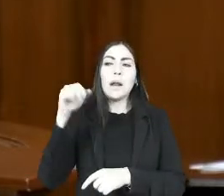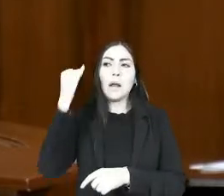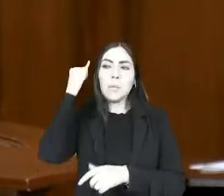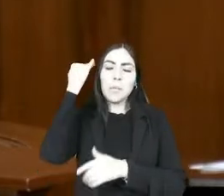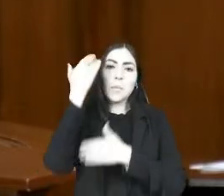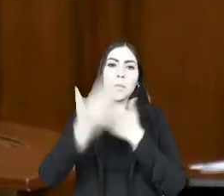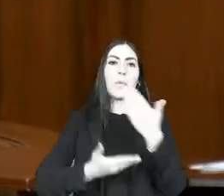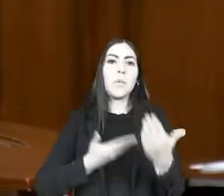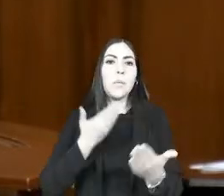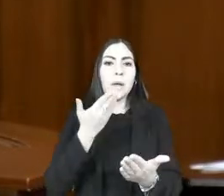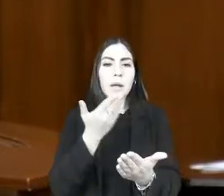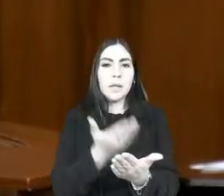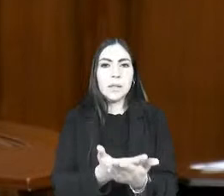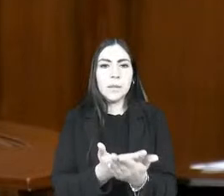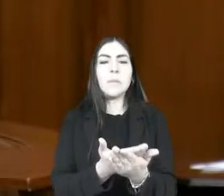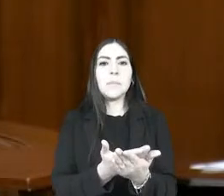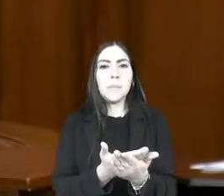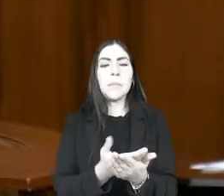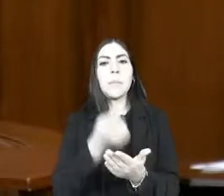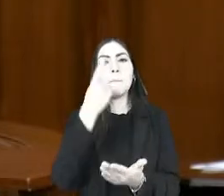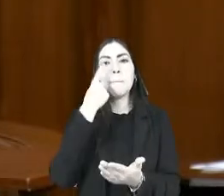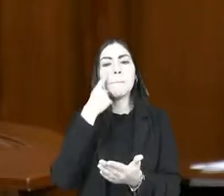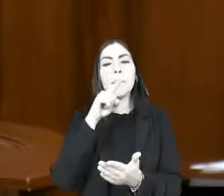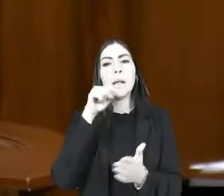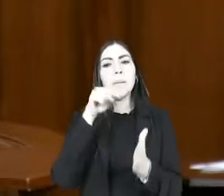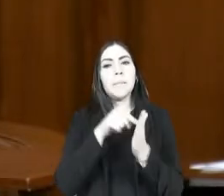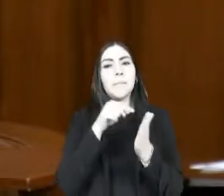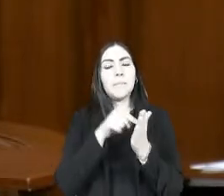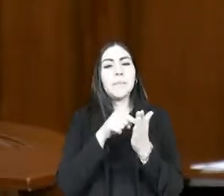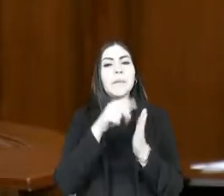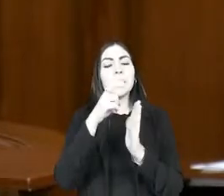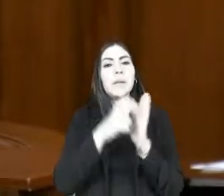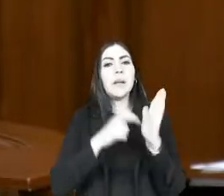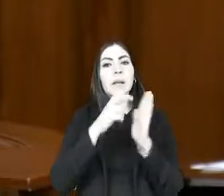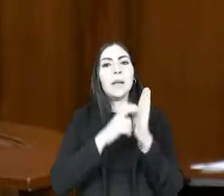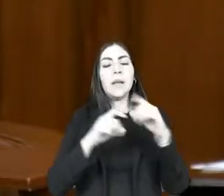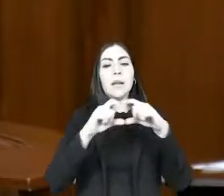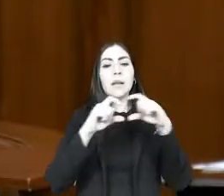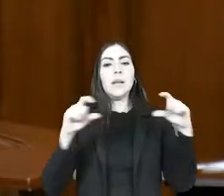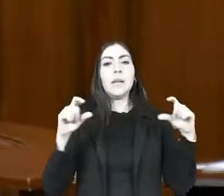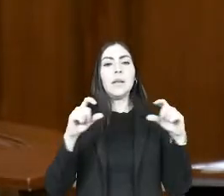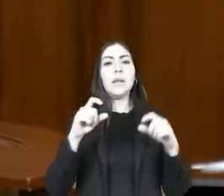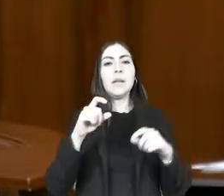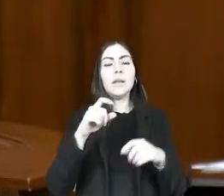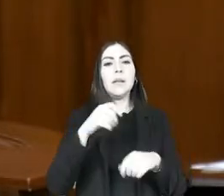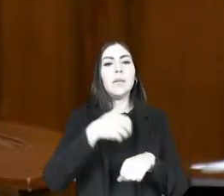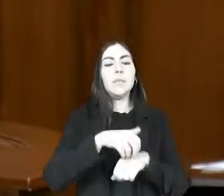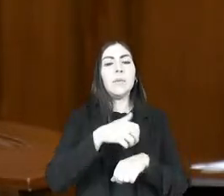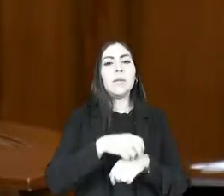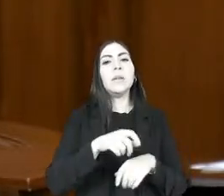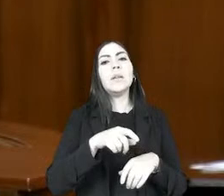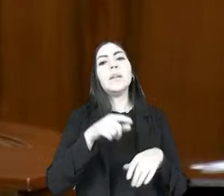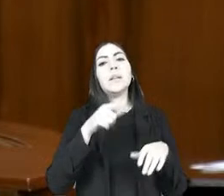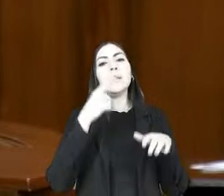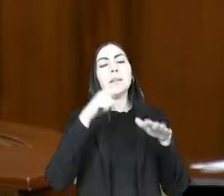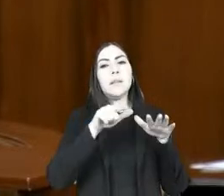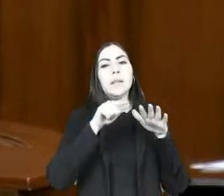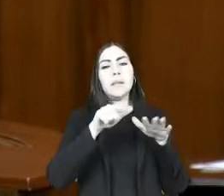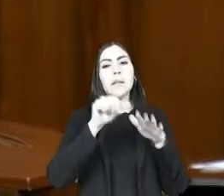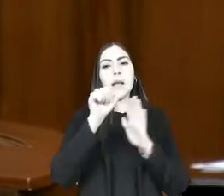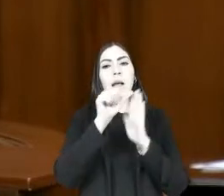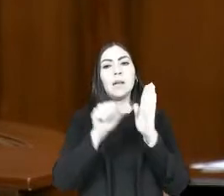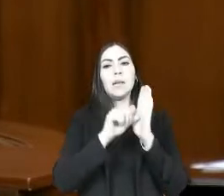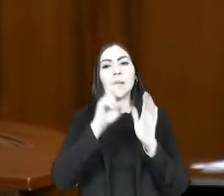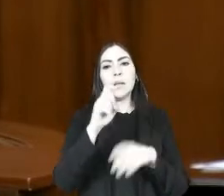la iniciativa con proyecto de decreto por el que se reforman las fracciones 17 del artículo